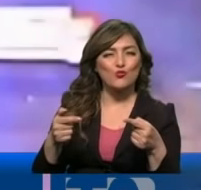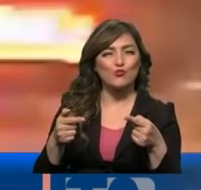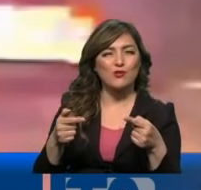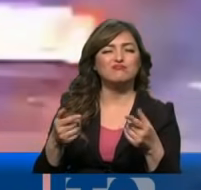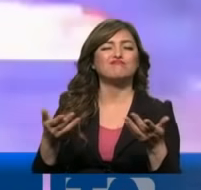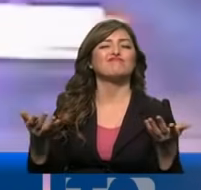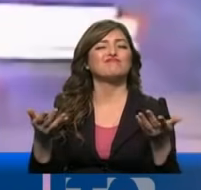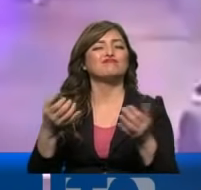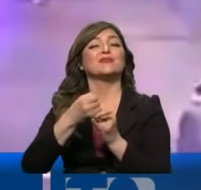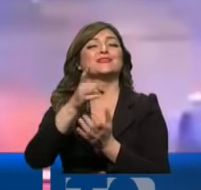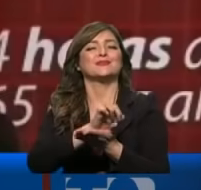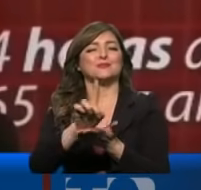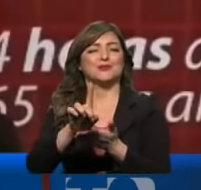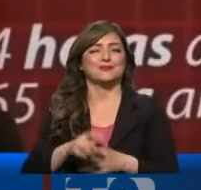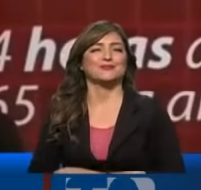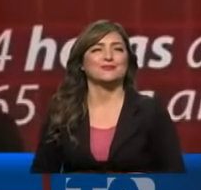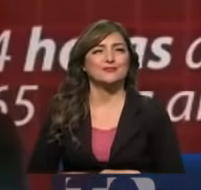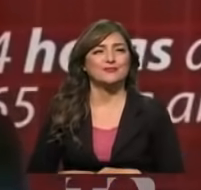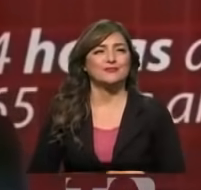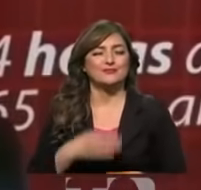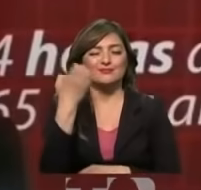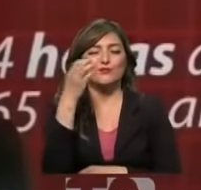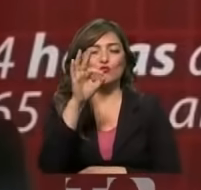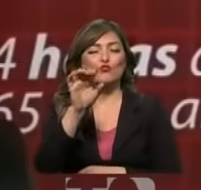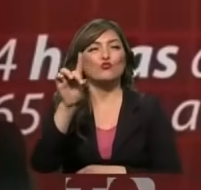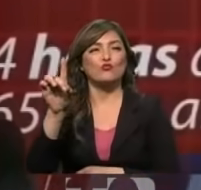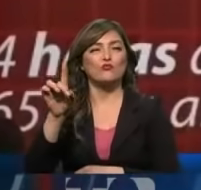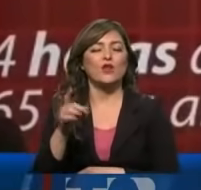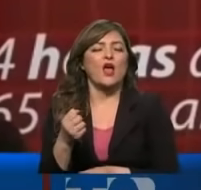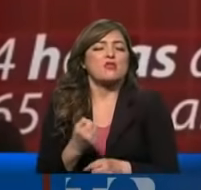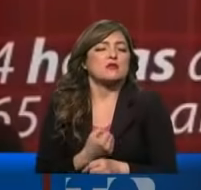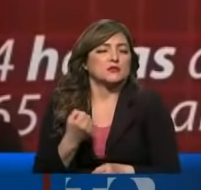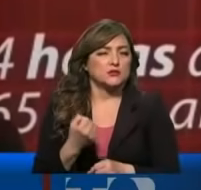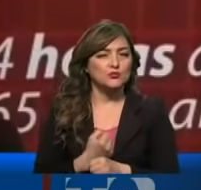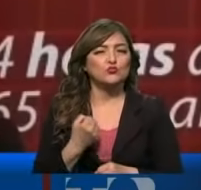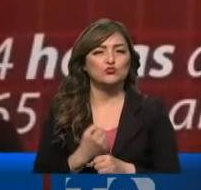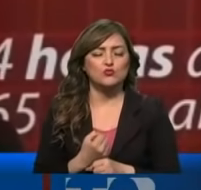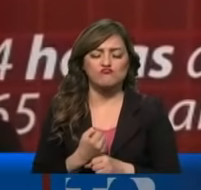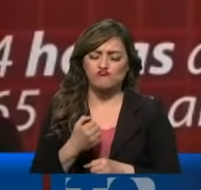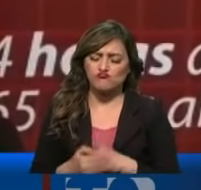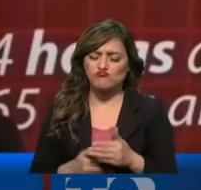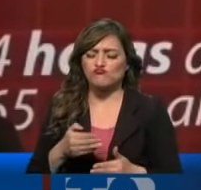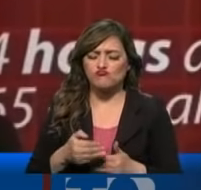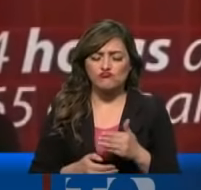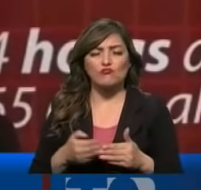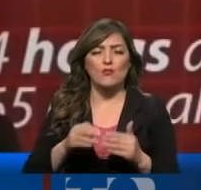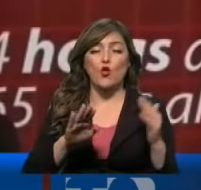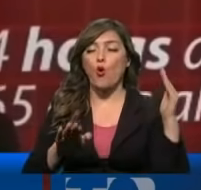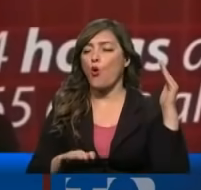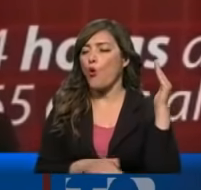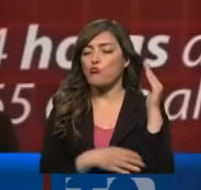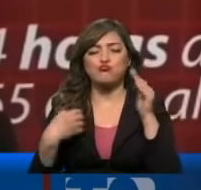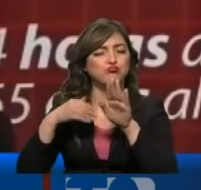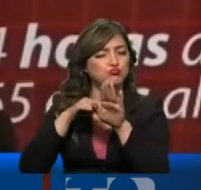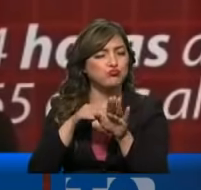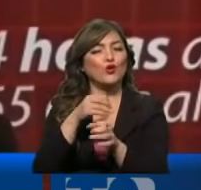registran principalmente los fines de semana. En EQ911 nosotros estamos trabajando de manera constante las 24 horas para